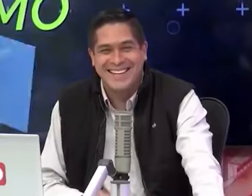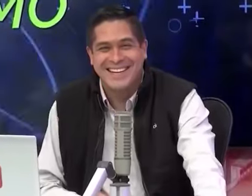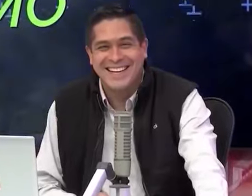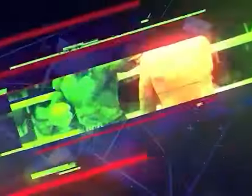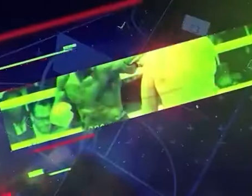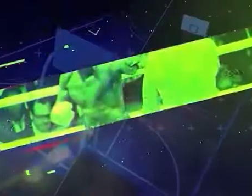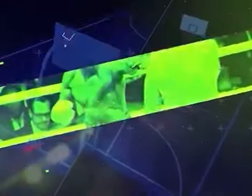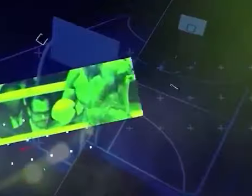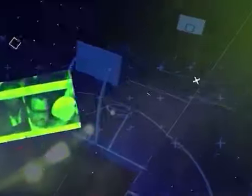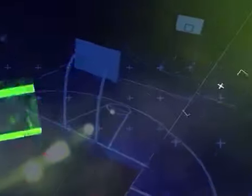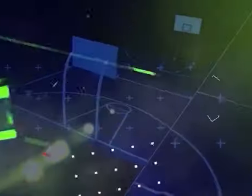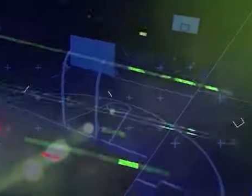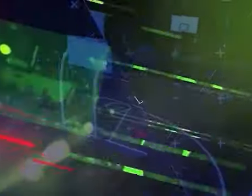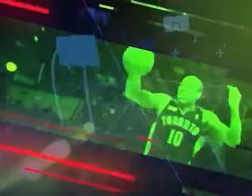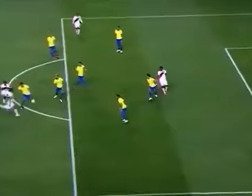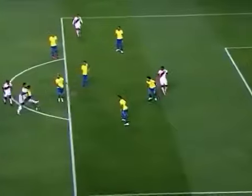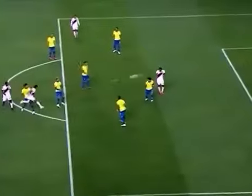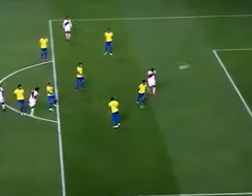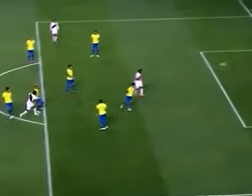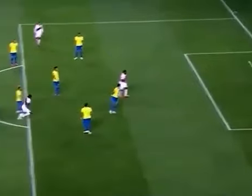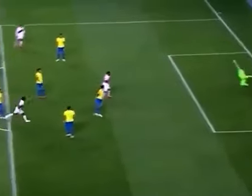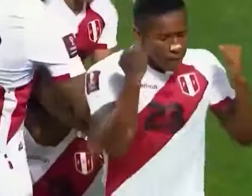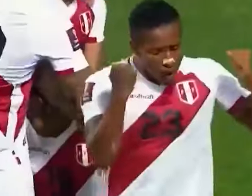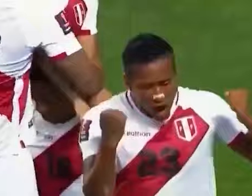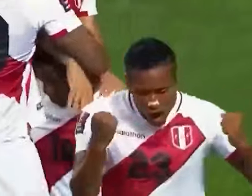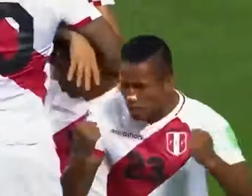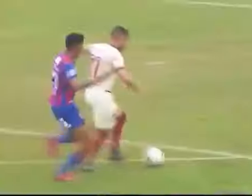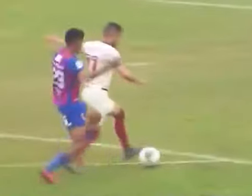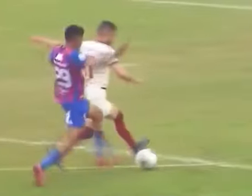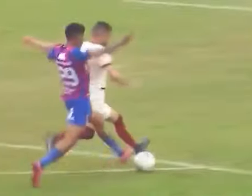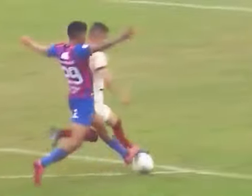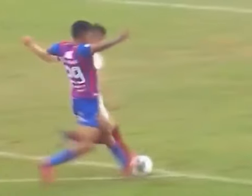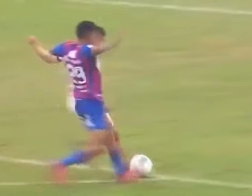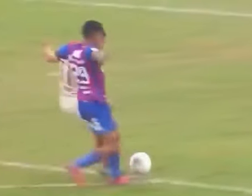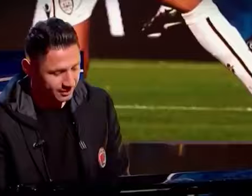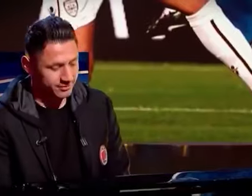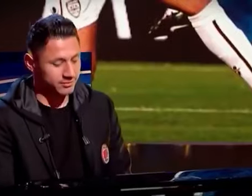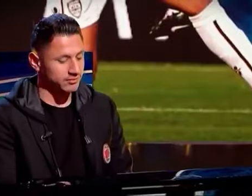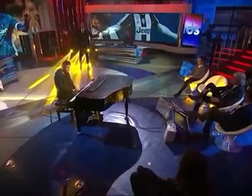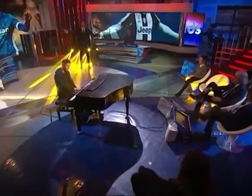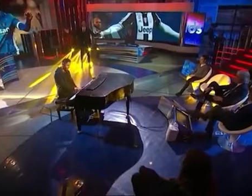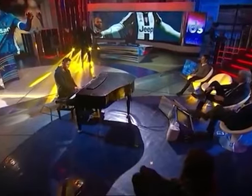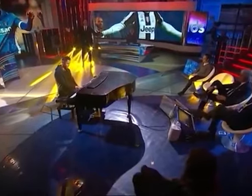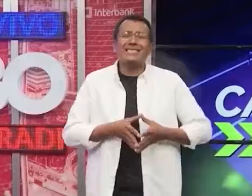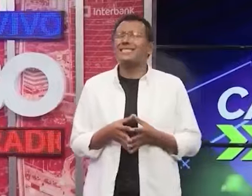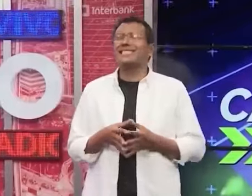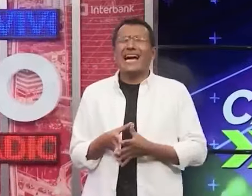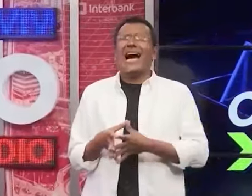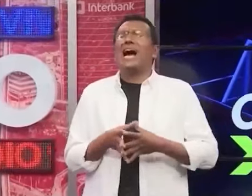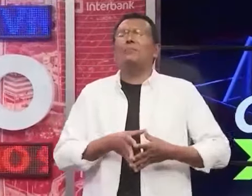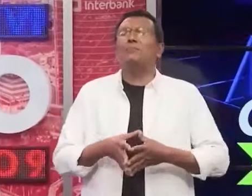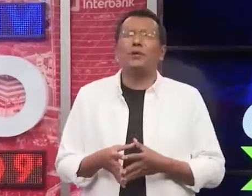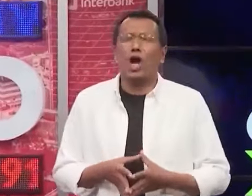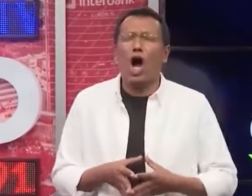Peralta. Aquí en BBO Campeonísimo, las eliminatorias al Mundial, la Liga 1, Mis Fuleras y